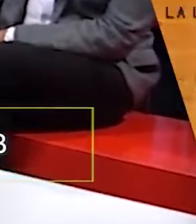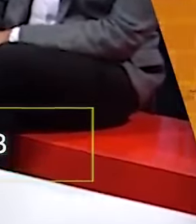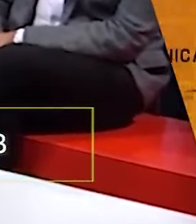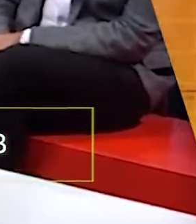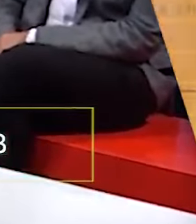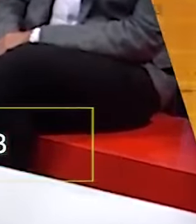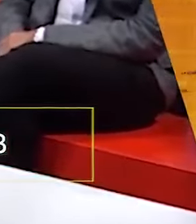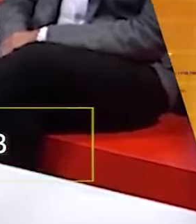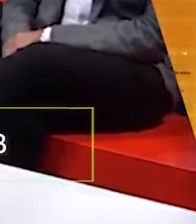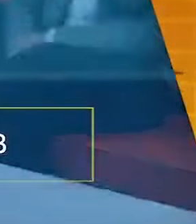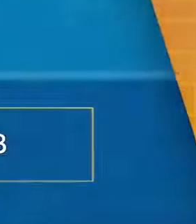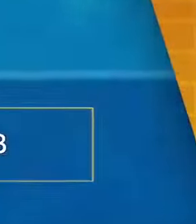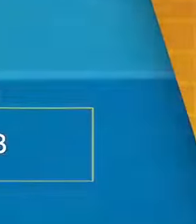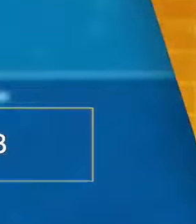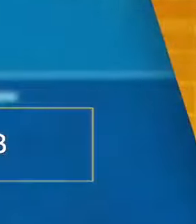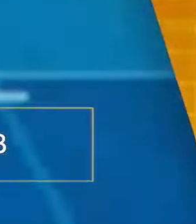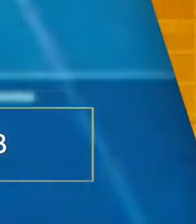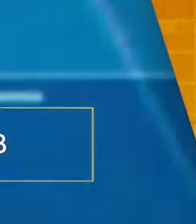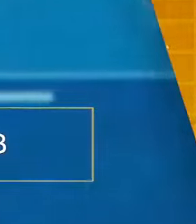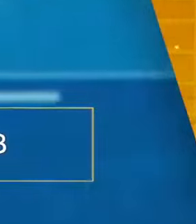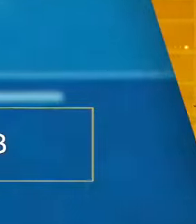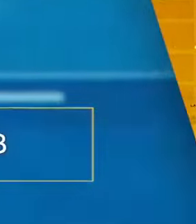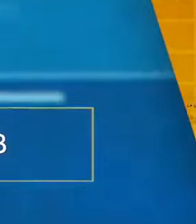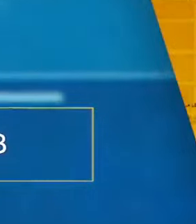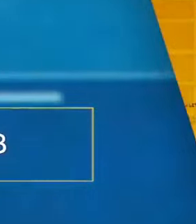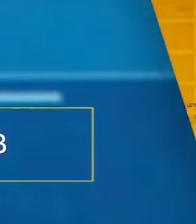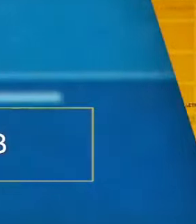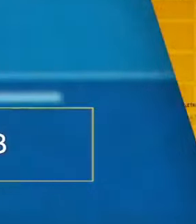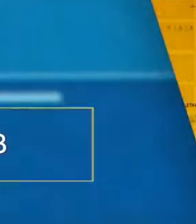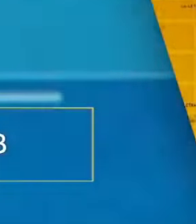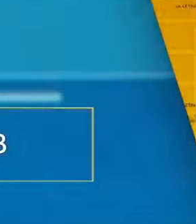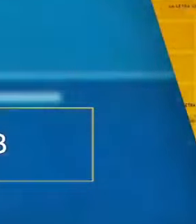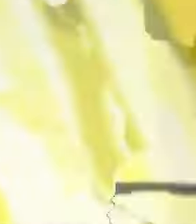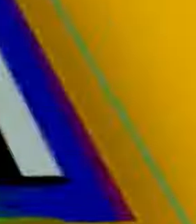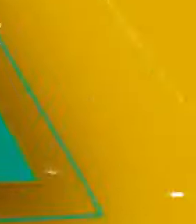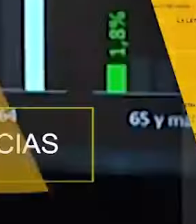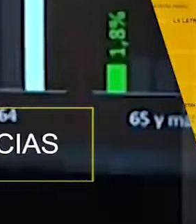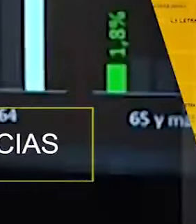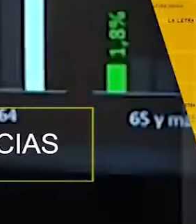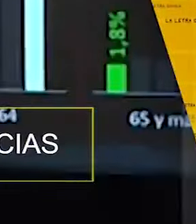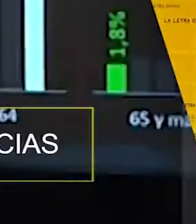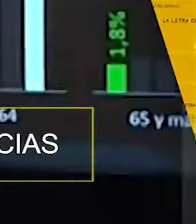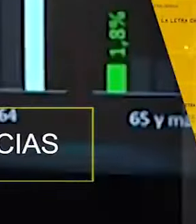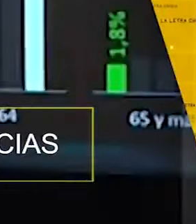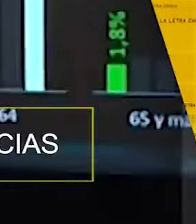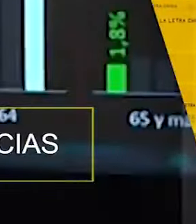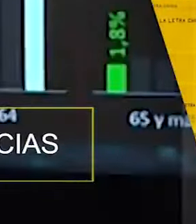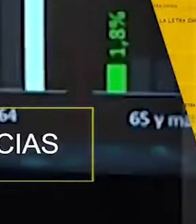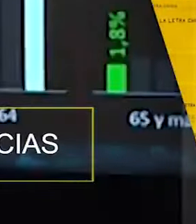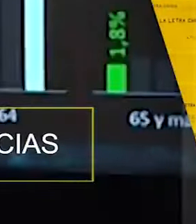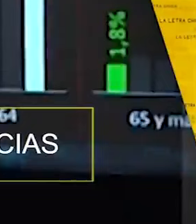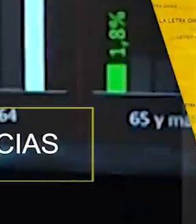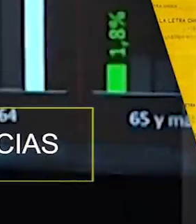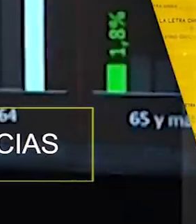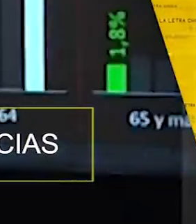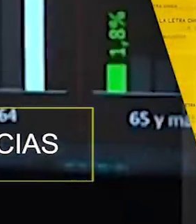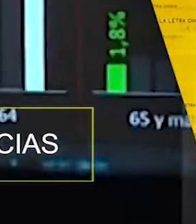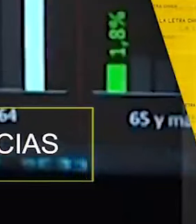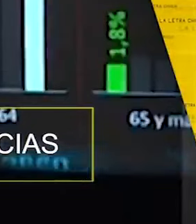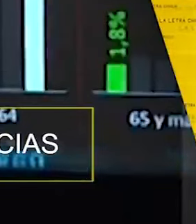varios pero los indicadores de la pobreza en la infancia no mejoran tenemos justamente una pobreza que es